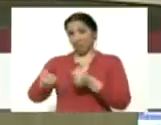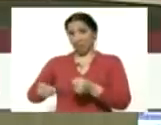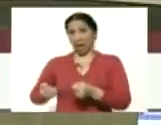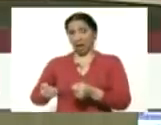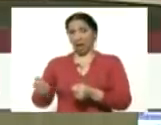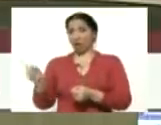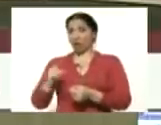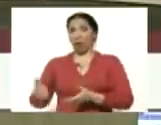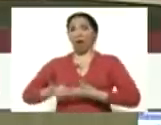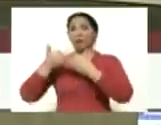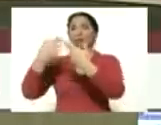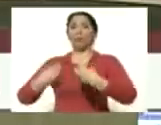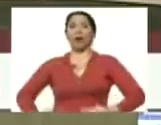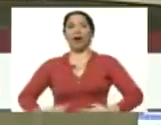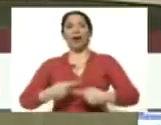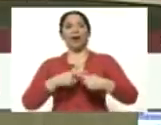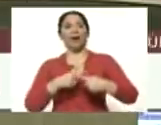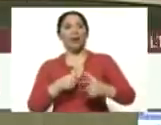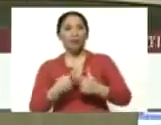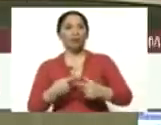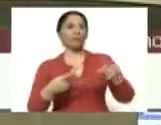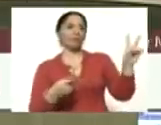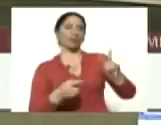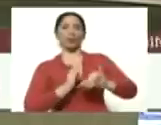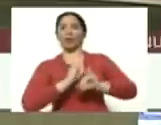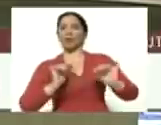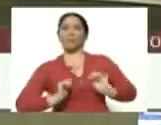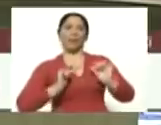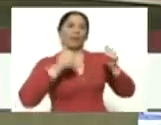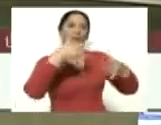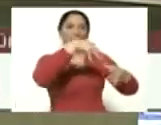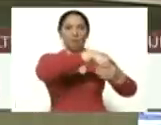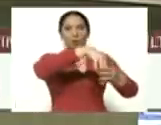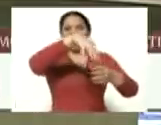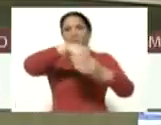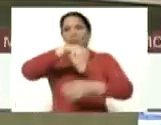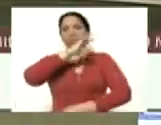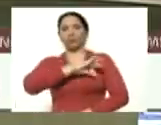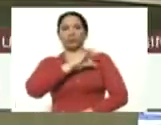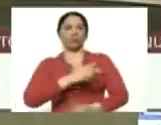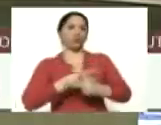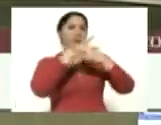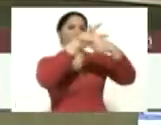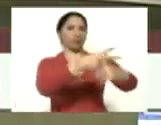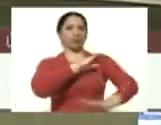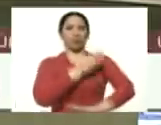la vida humana, Venezuela ya estaba emprendiendo la cuarentena social y radical.